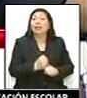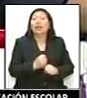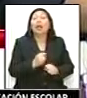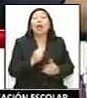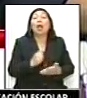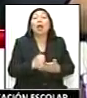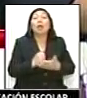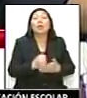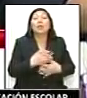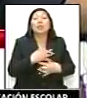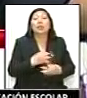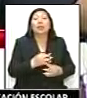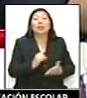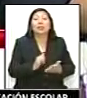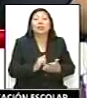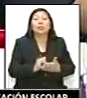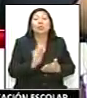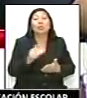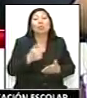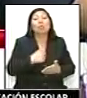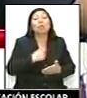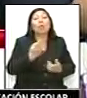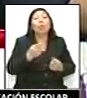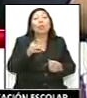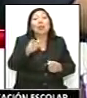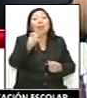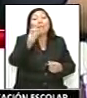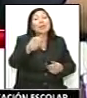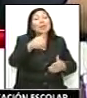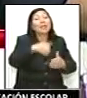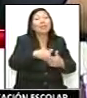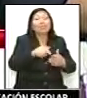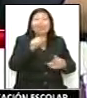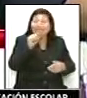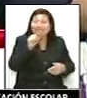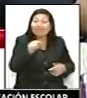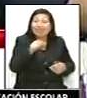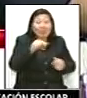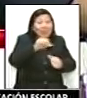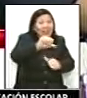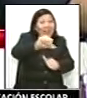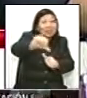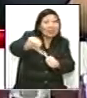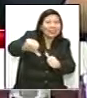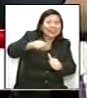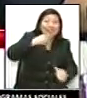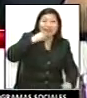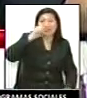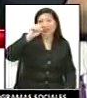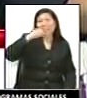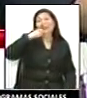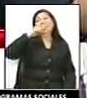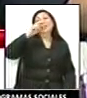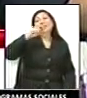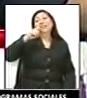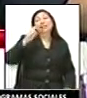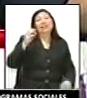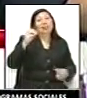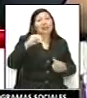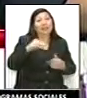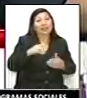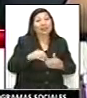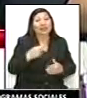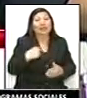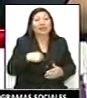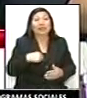sirviendo los intereses y tendencias de sus propios electores. Ese juego democrático que es necesario se complementa en un